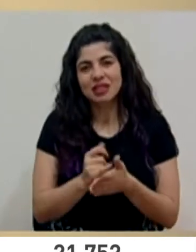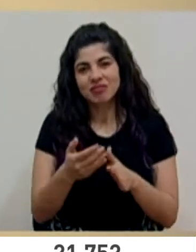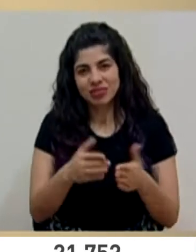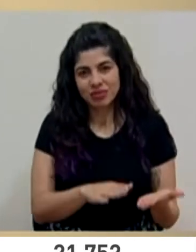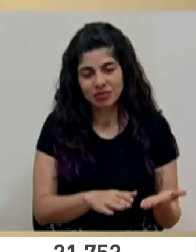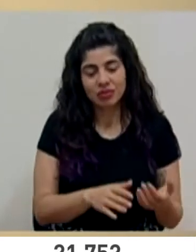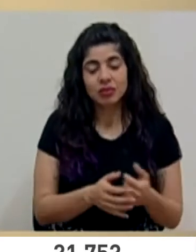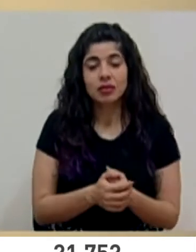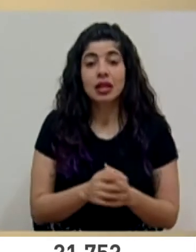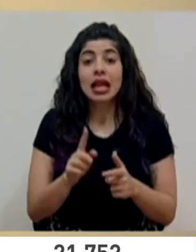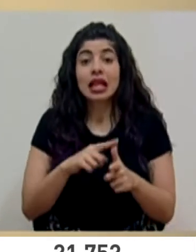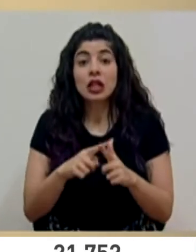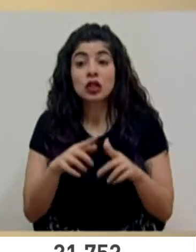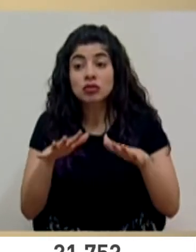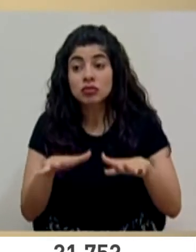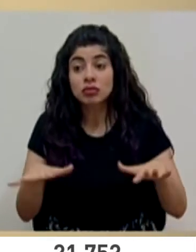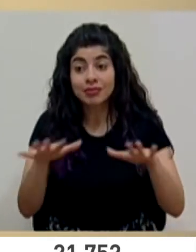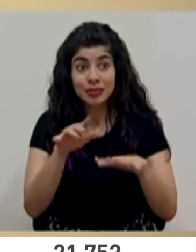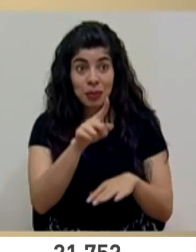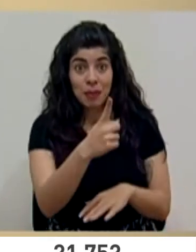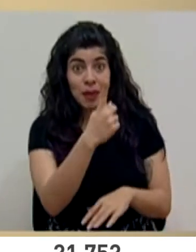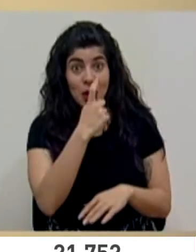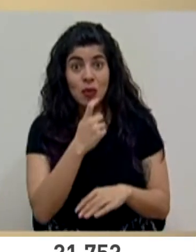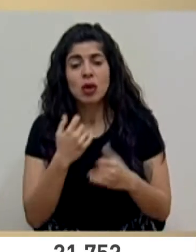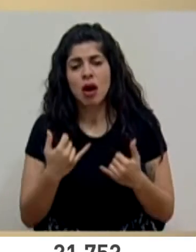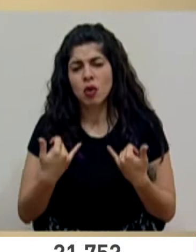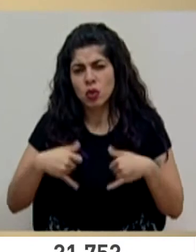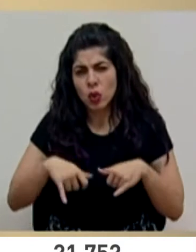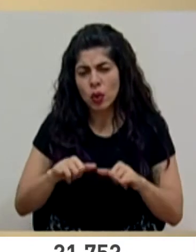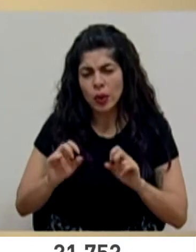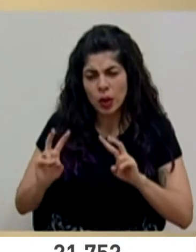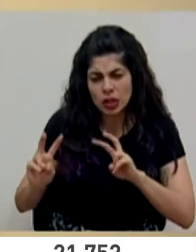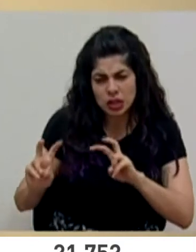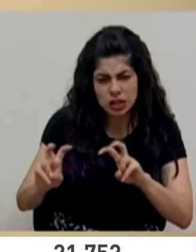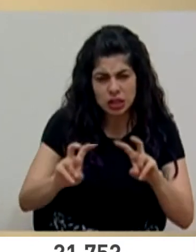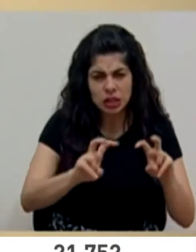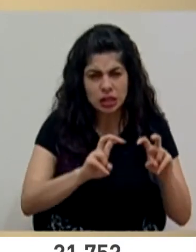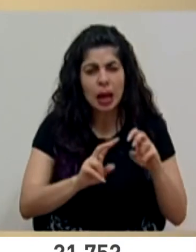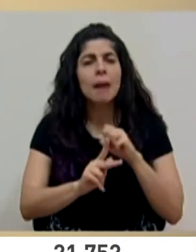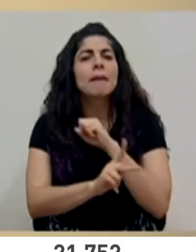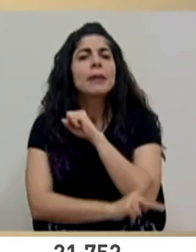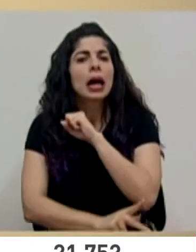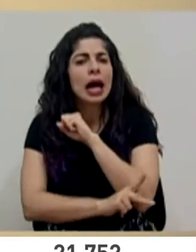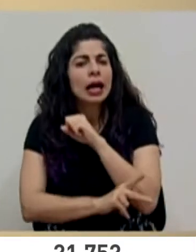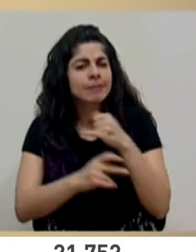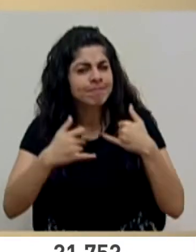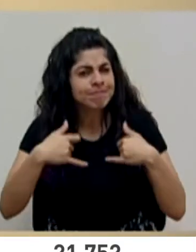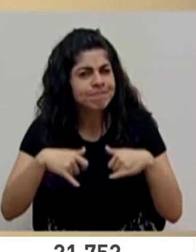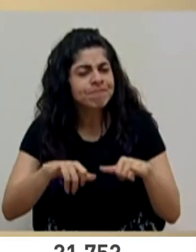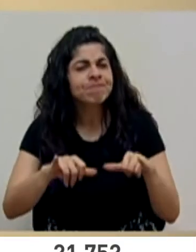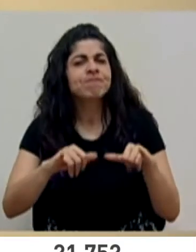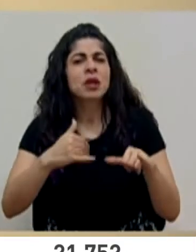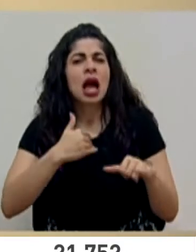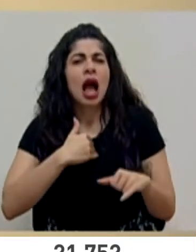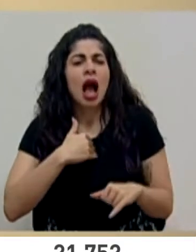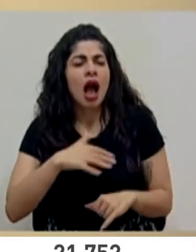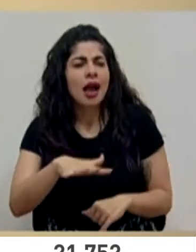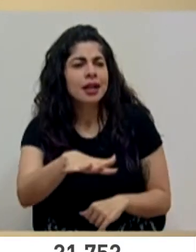Entonces, pues la respuesta a su pregunta es, se está analizando, ¿verdad? Todavía el país tiene